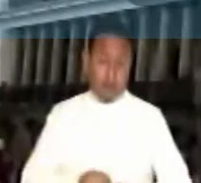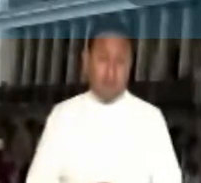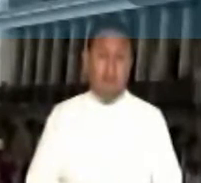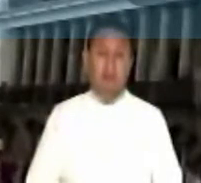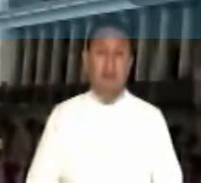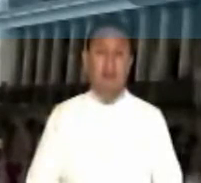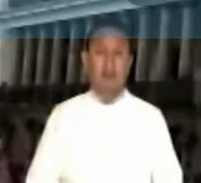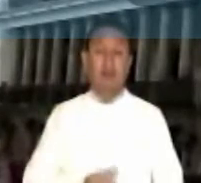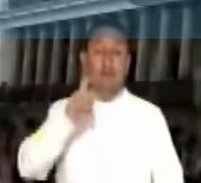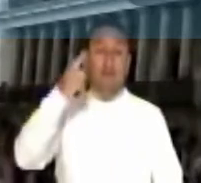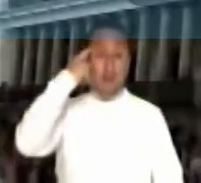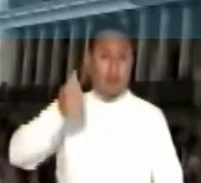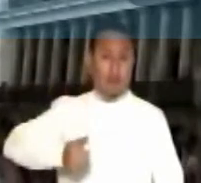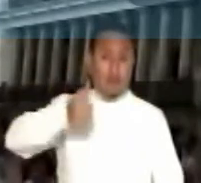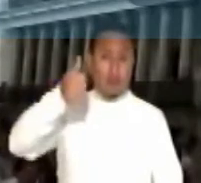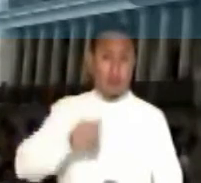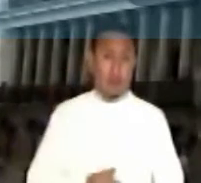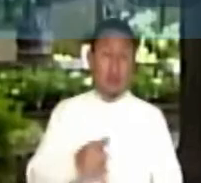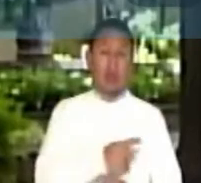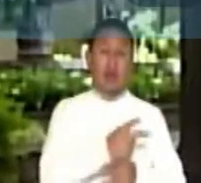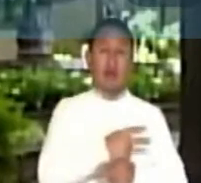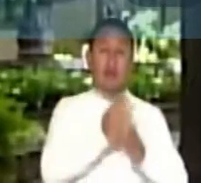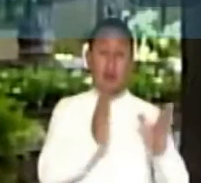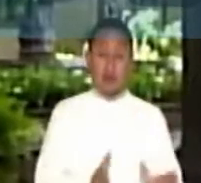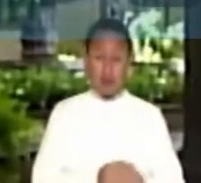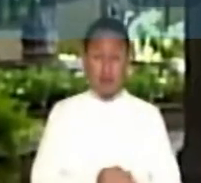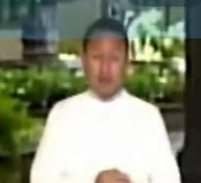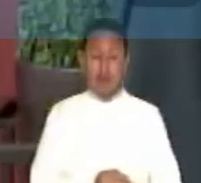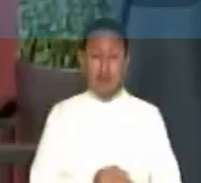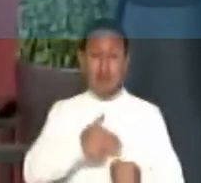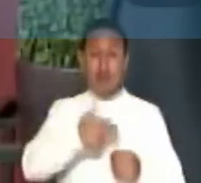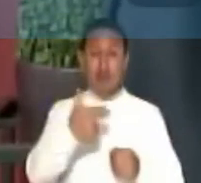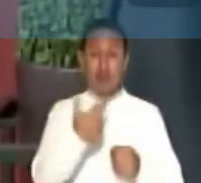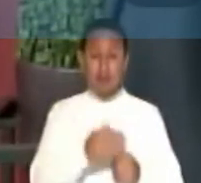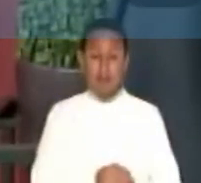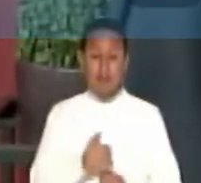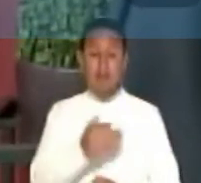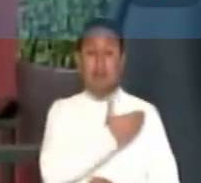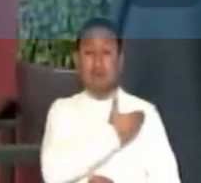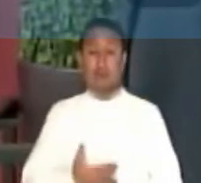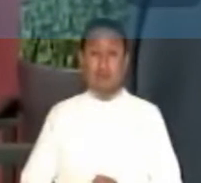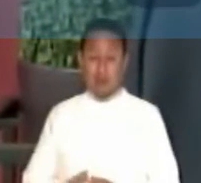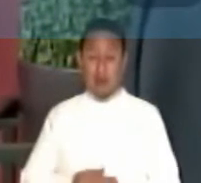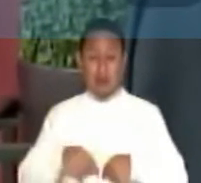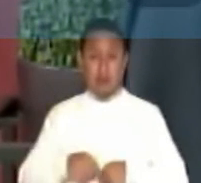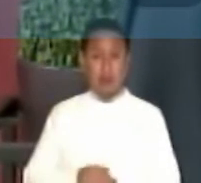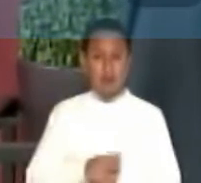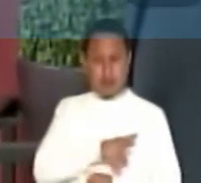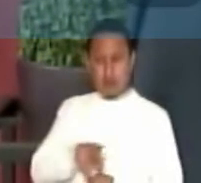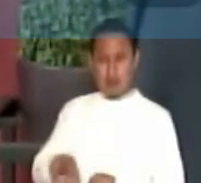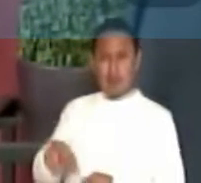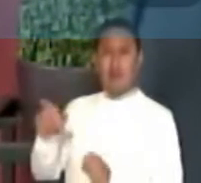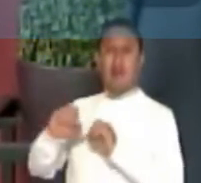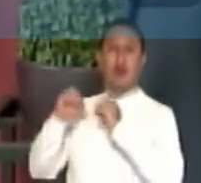Esto mientras el Ejecutivo recibe 4 bajas en su gabinete en las últimas horas. Que el presidente regrese a ver a la ciudadanía,